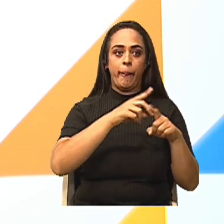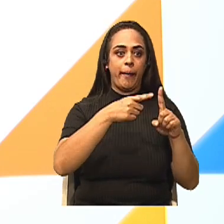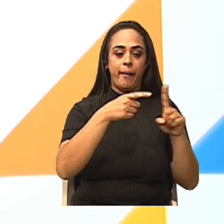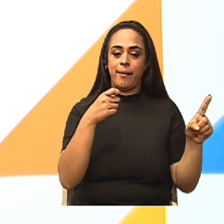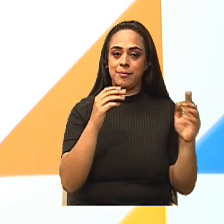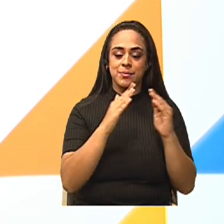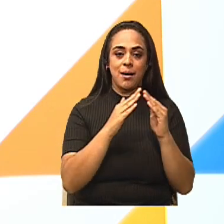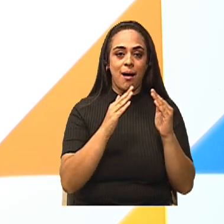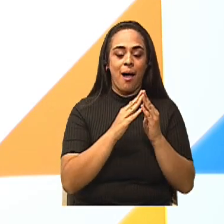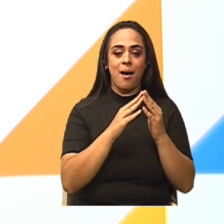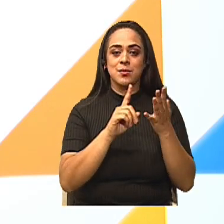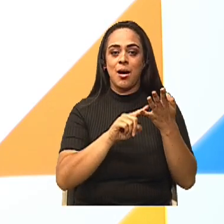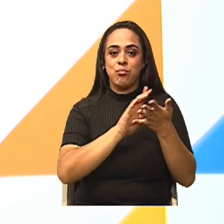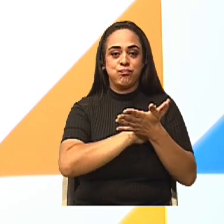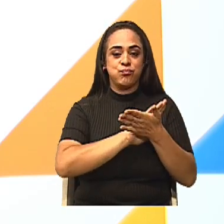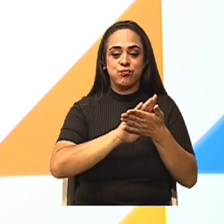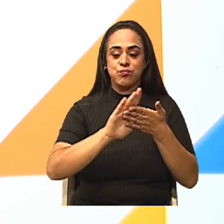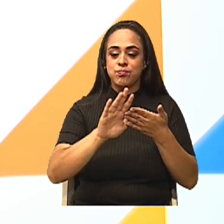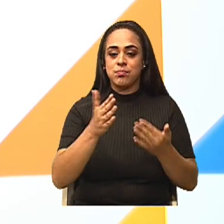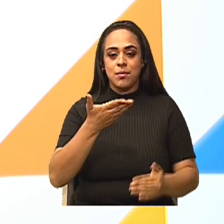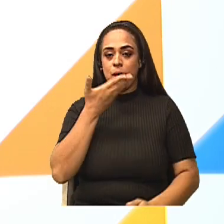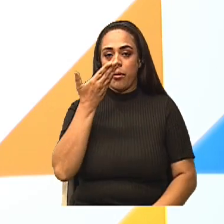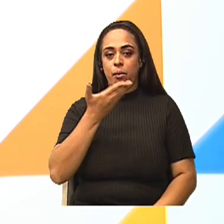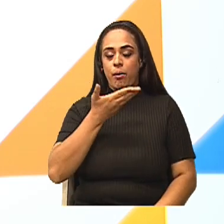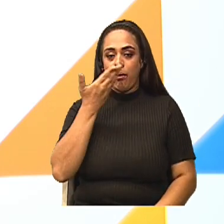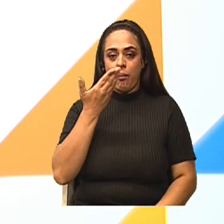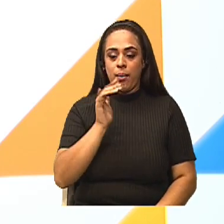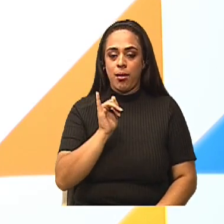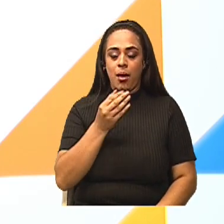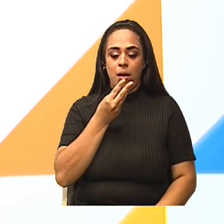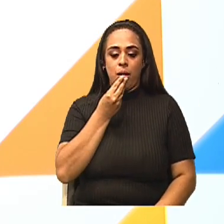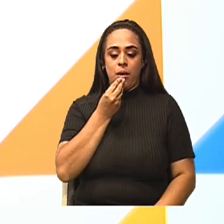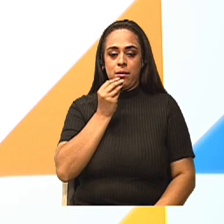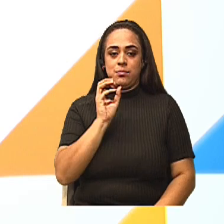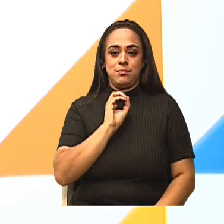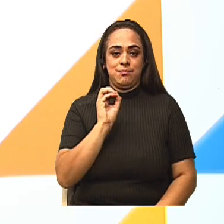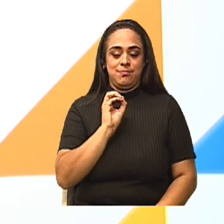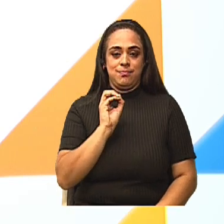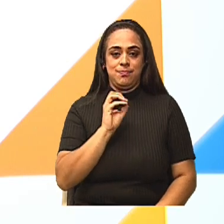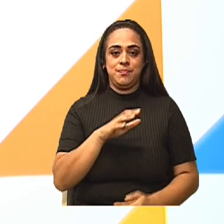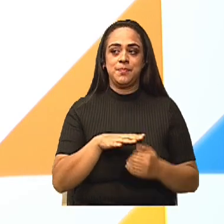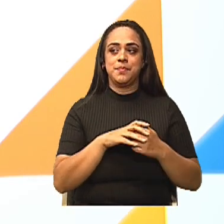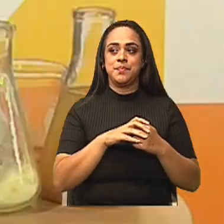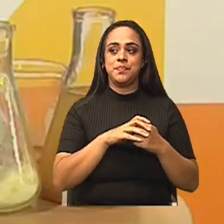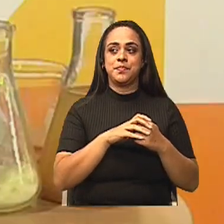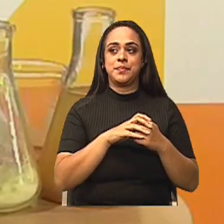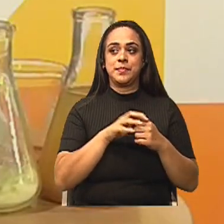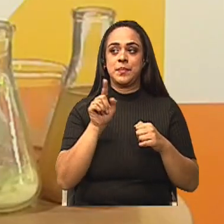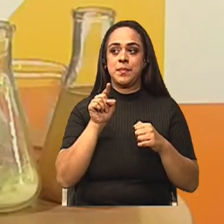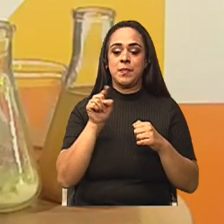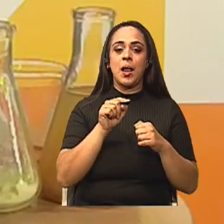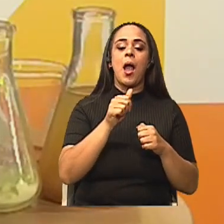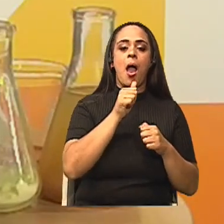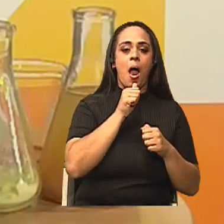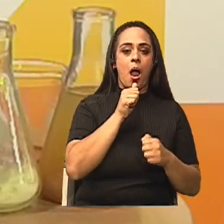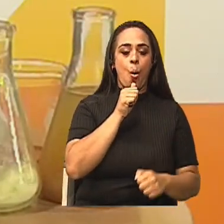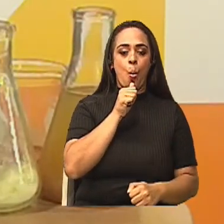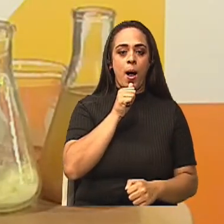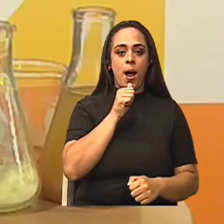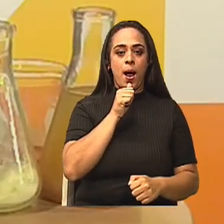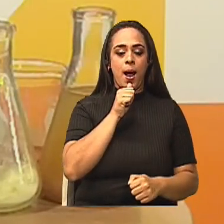es transparente, inodora, o sea, no tiene ningún olor característico. Y estos otros dos de acá también tienen